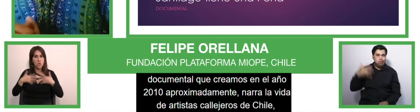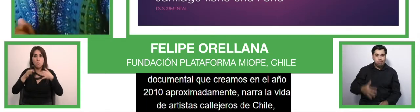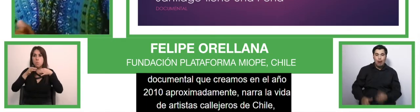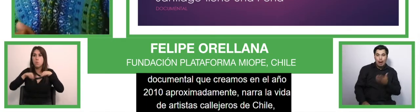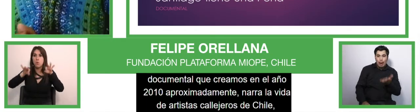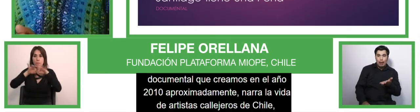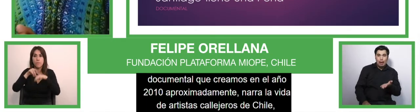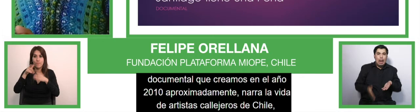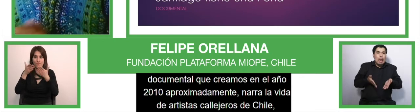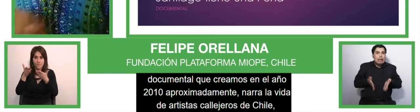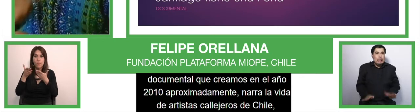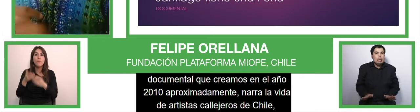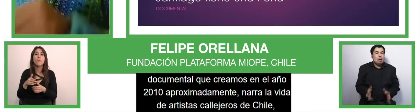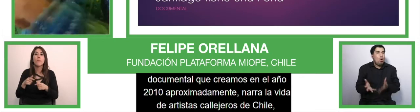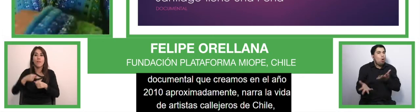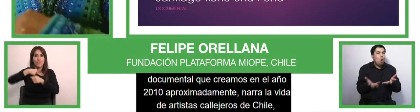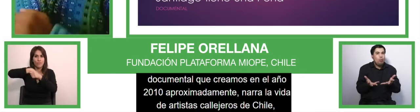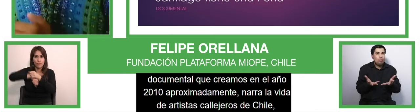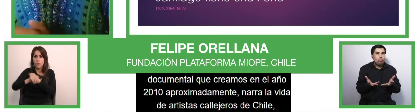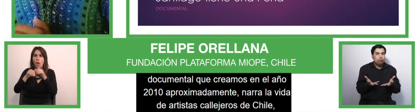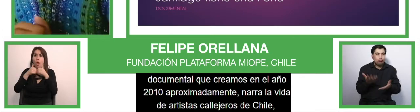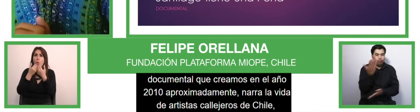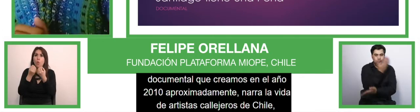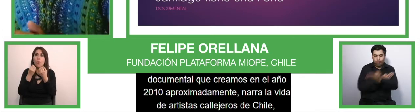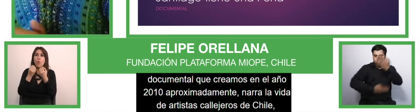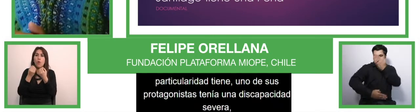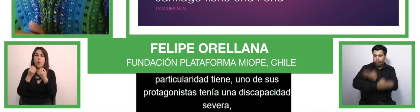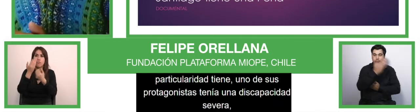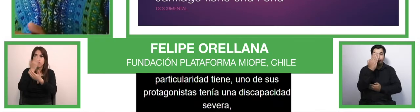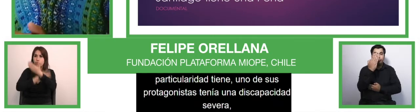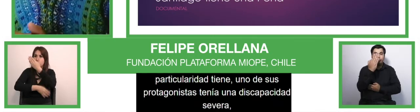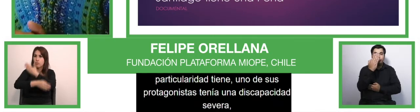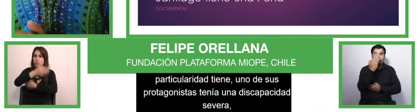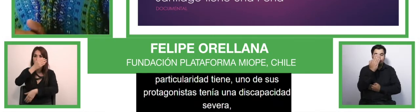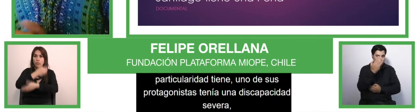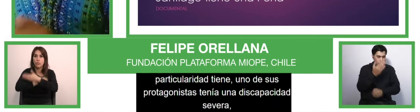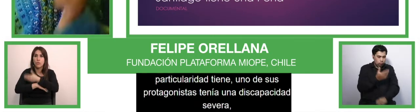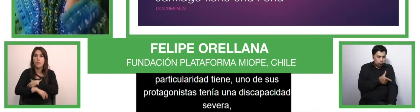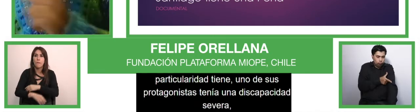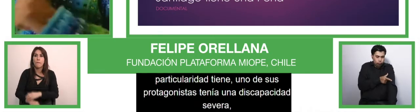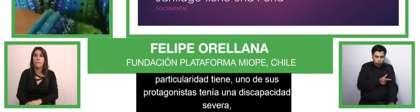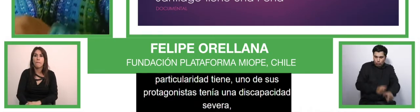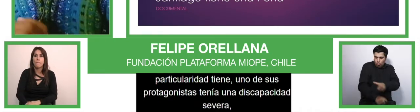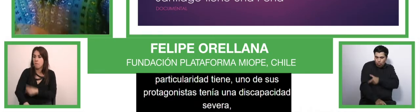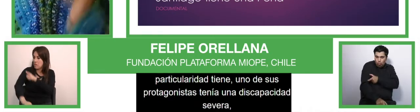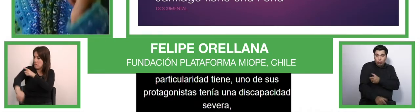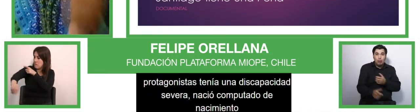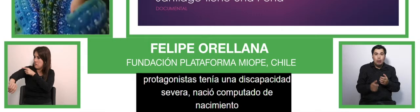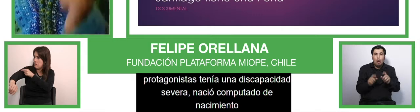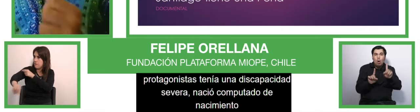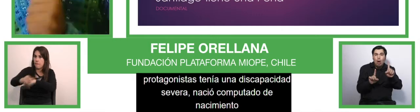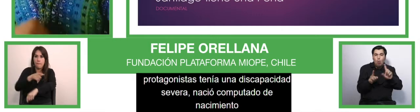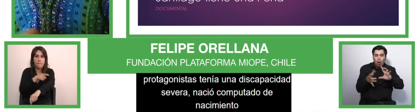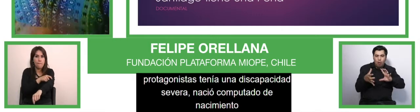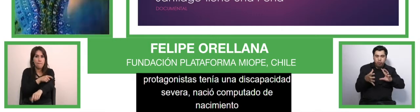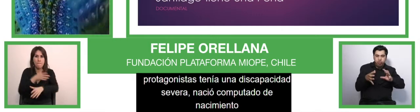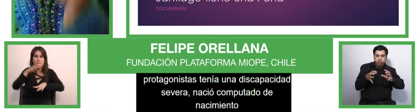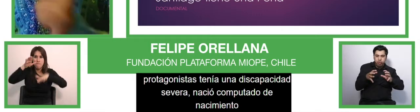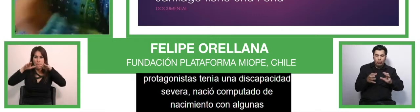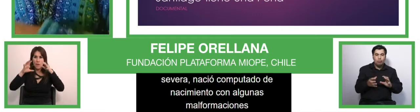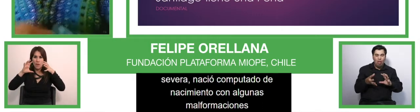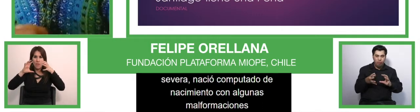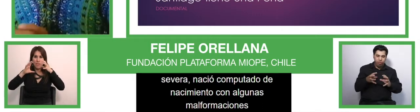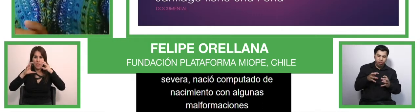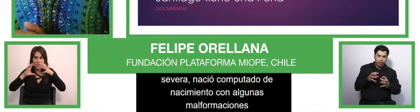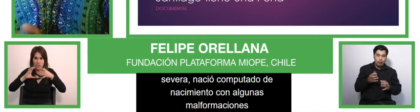nació con amputado de nacimiento y con algunas malformaciones, y para esta persona era